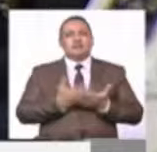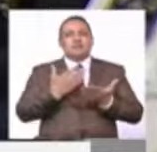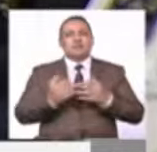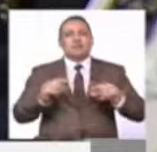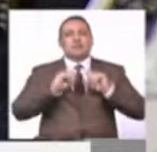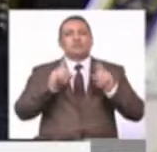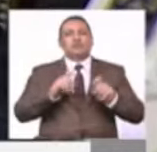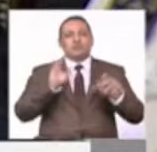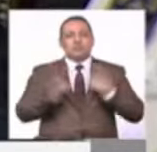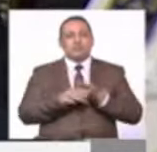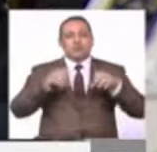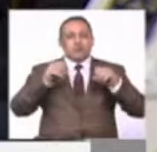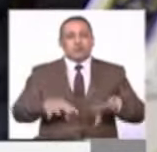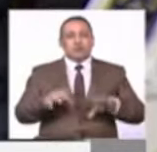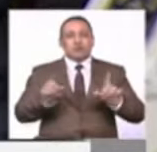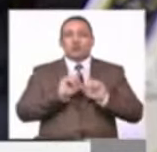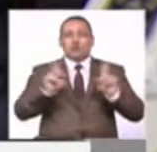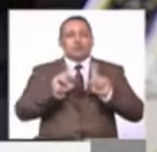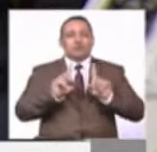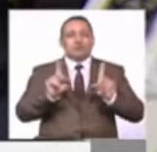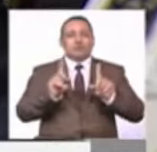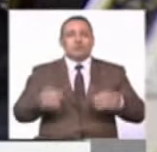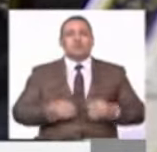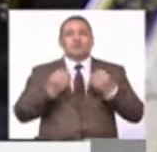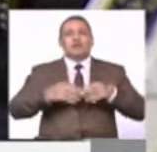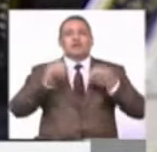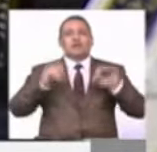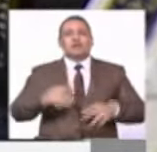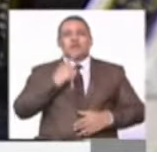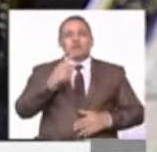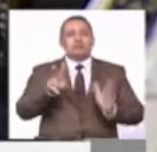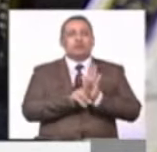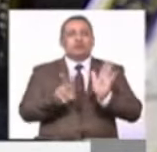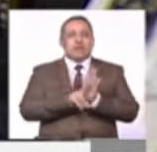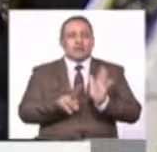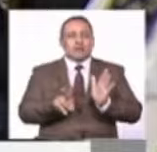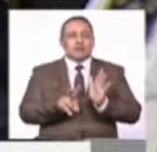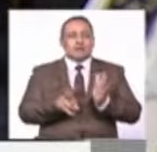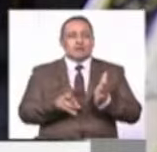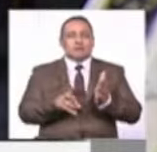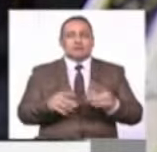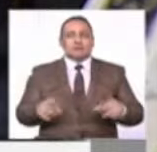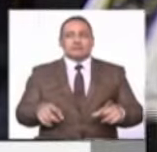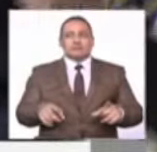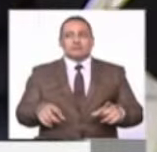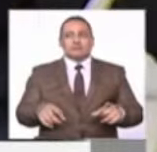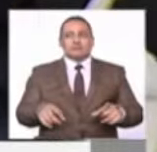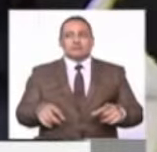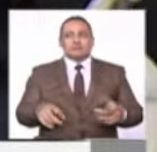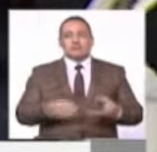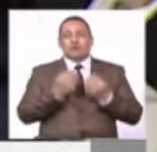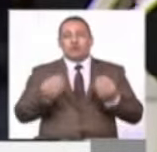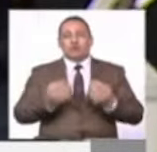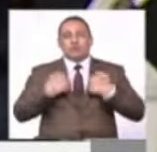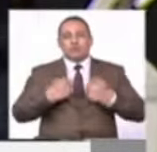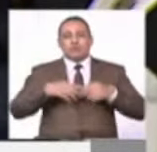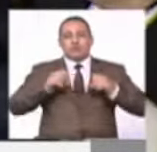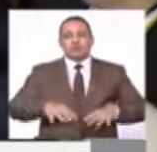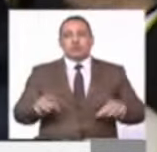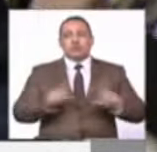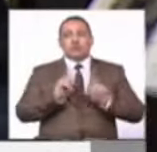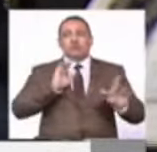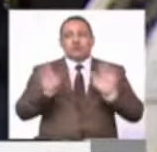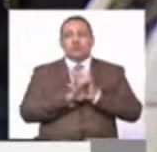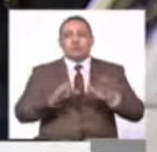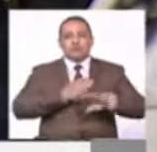preguntarnos renunciar no porque la renuncia volaria entonces eh uno uno renuncia no porque est in